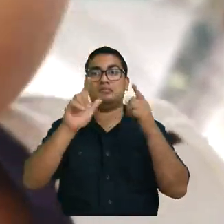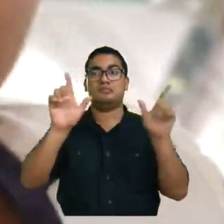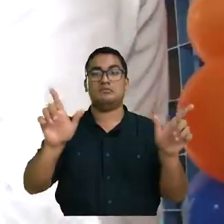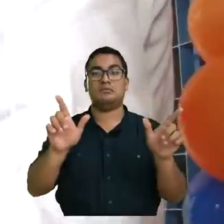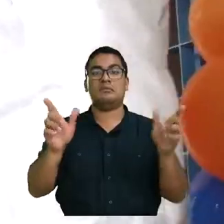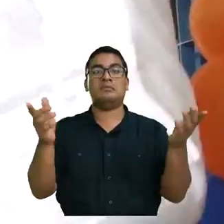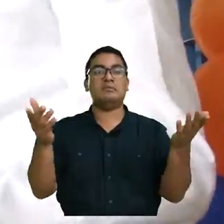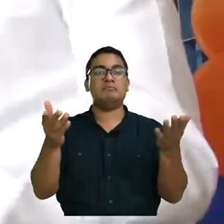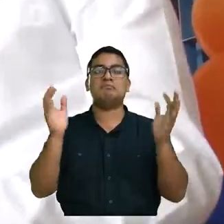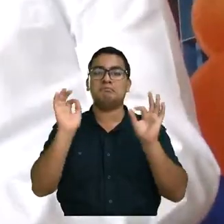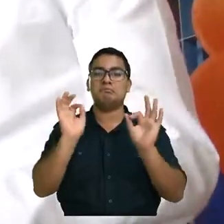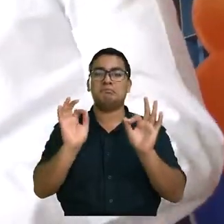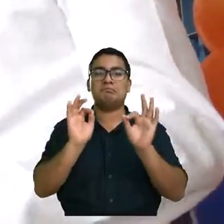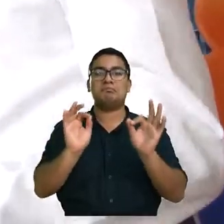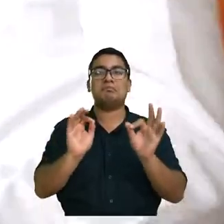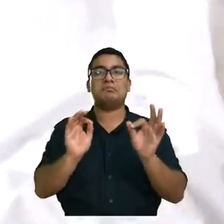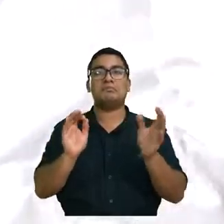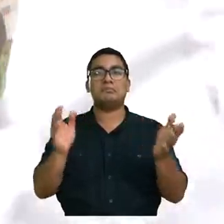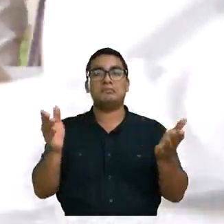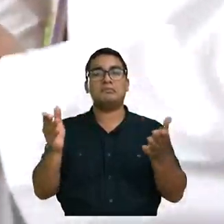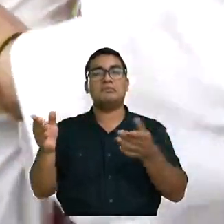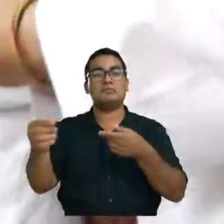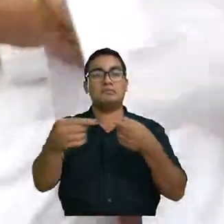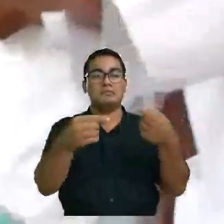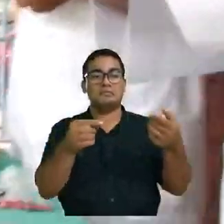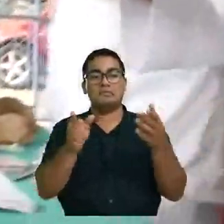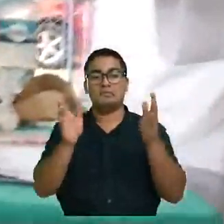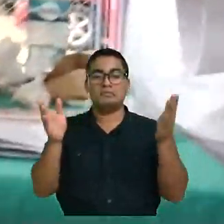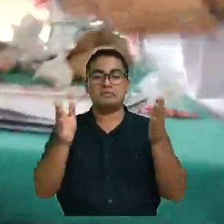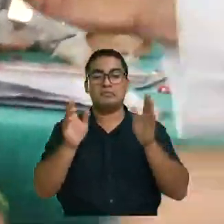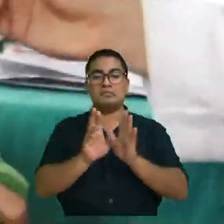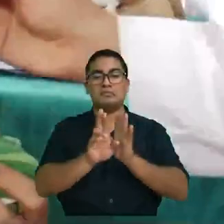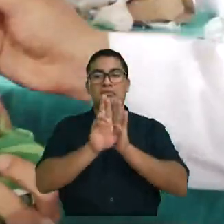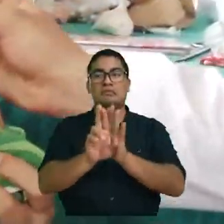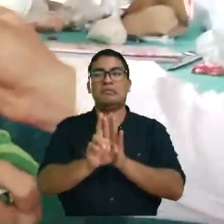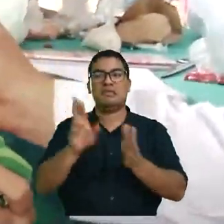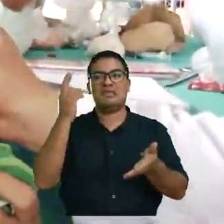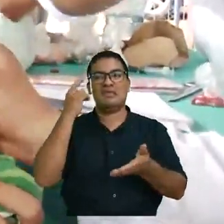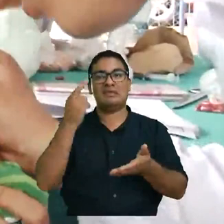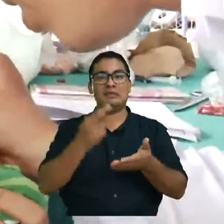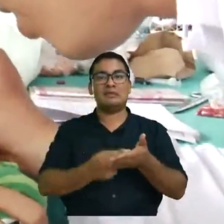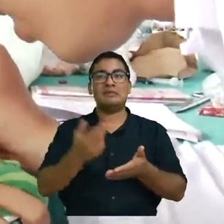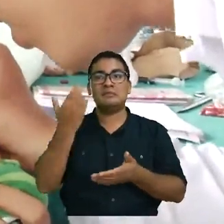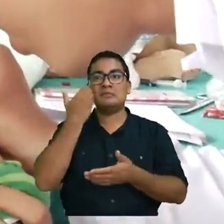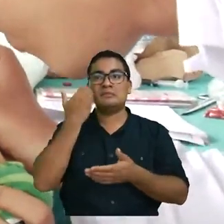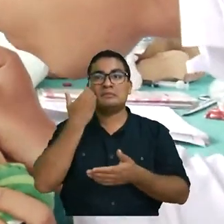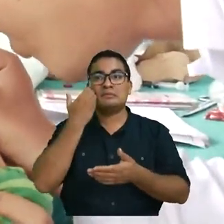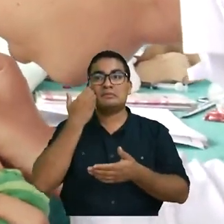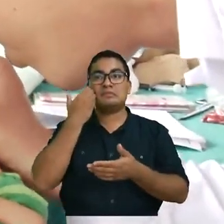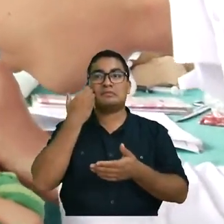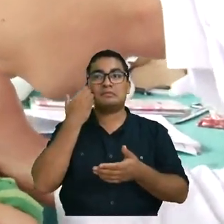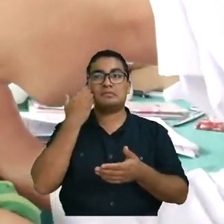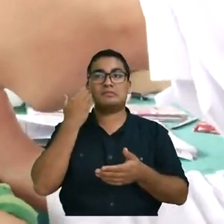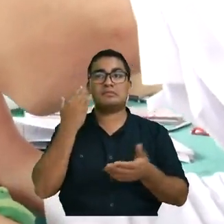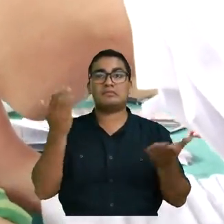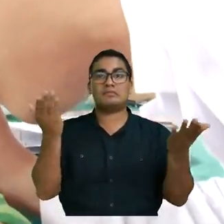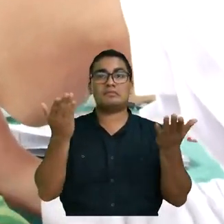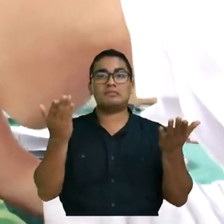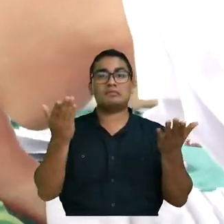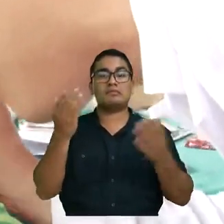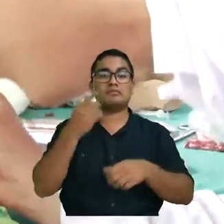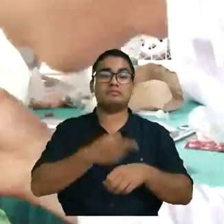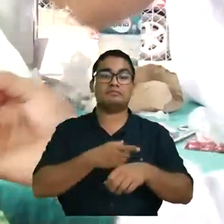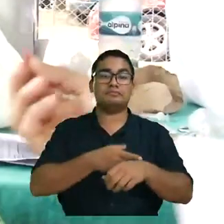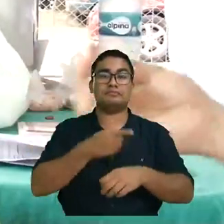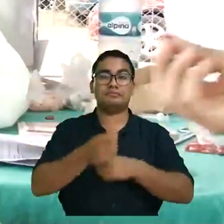estrategia de respuesta ante... Te estábamos hablando de que esta enfermedad es estacional y tiene un pico en determinado tiempo del